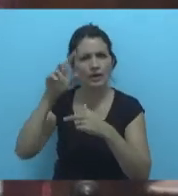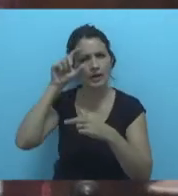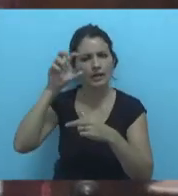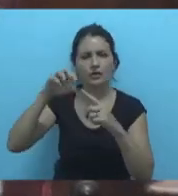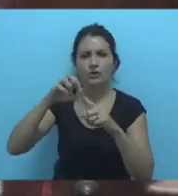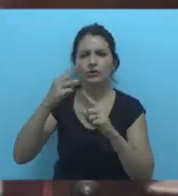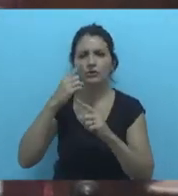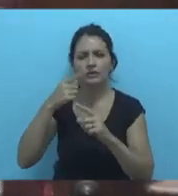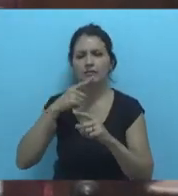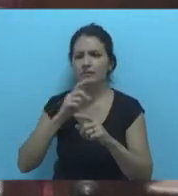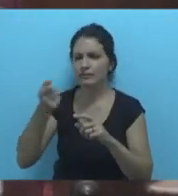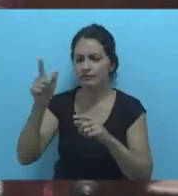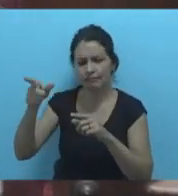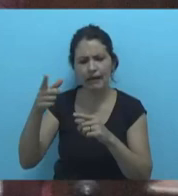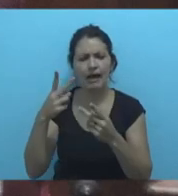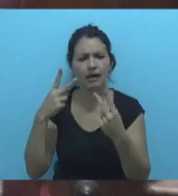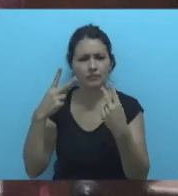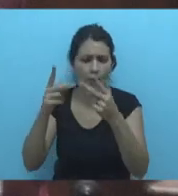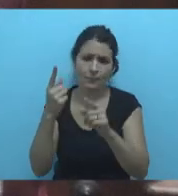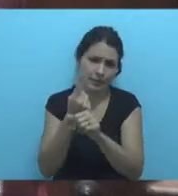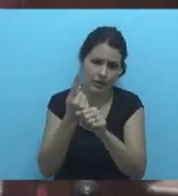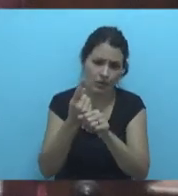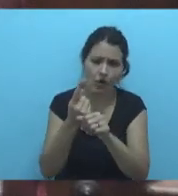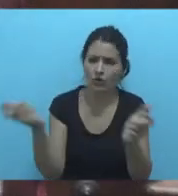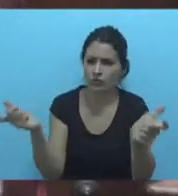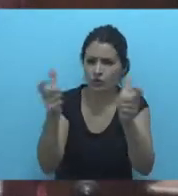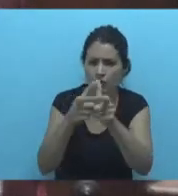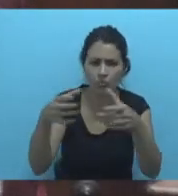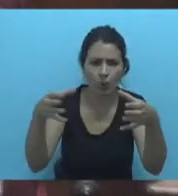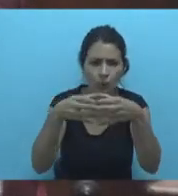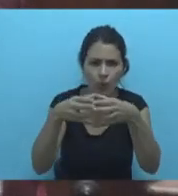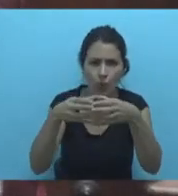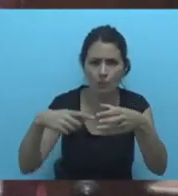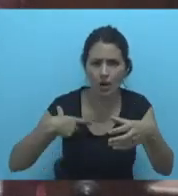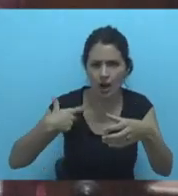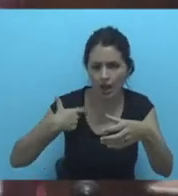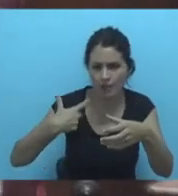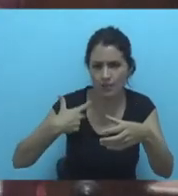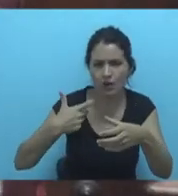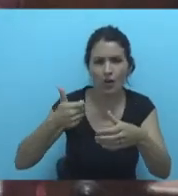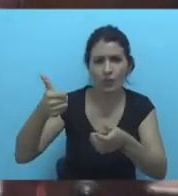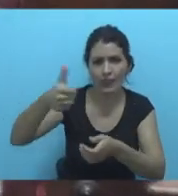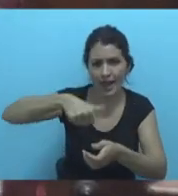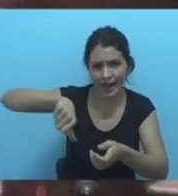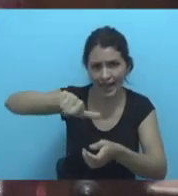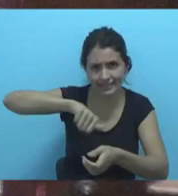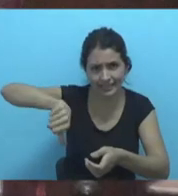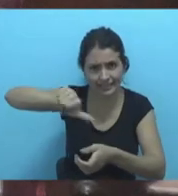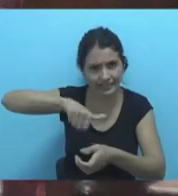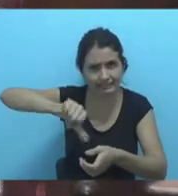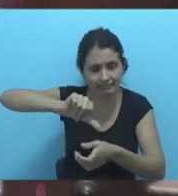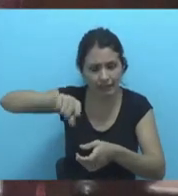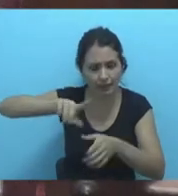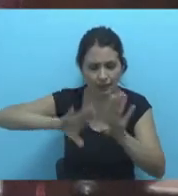la primera entrevista la tuvimos con los dirigentes del gremio aceitero. ¿Y qué nos planteaban los dirigentes de ese gremio en la reunión